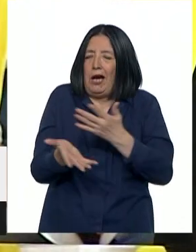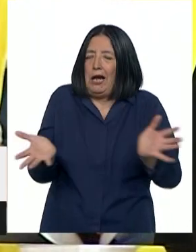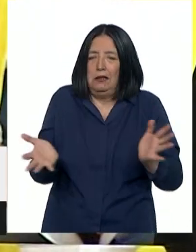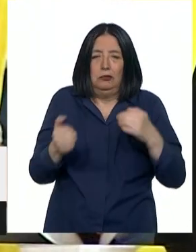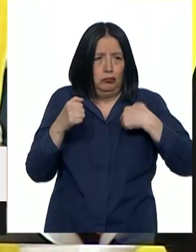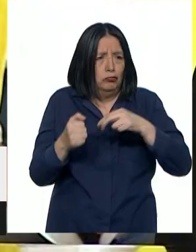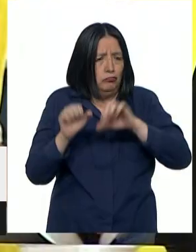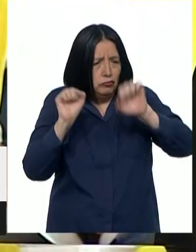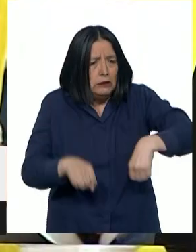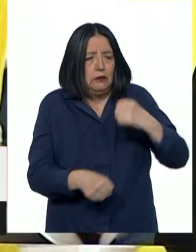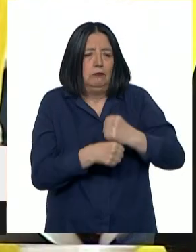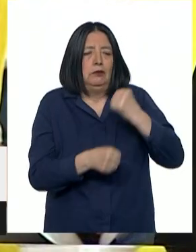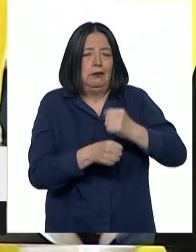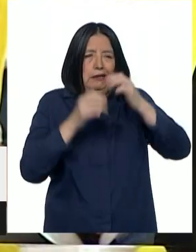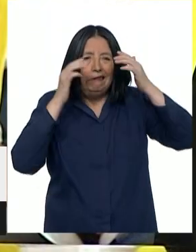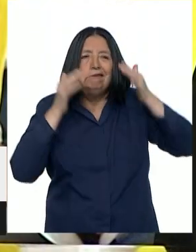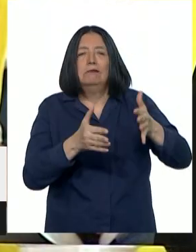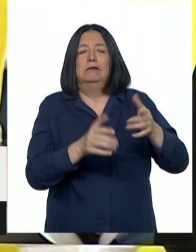Estamos enfocados en ello.